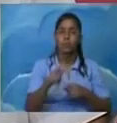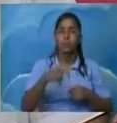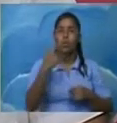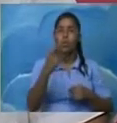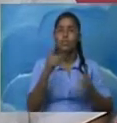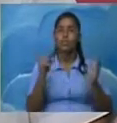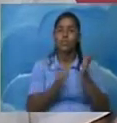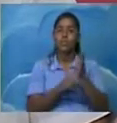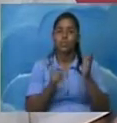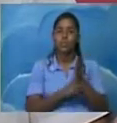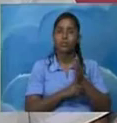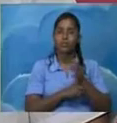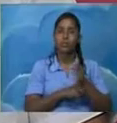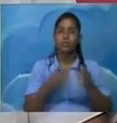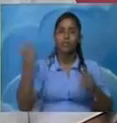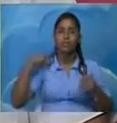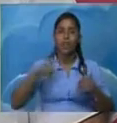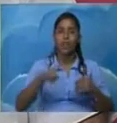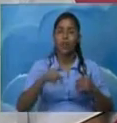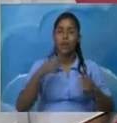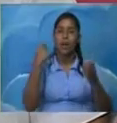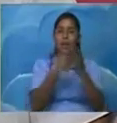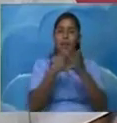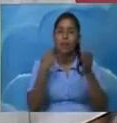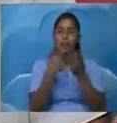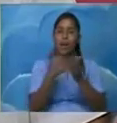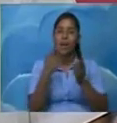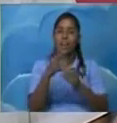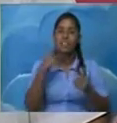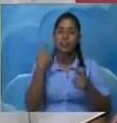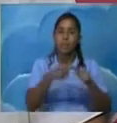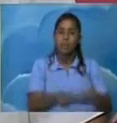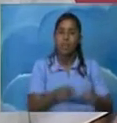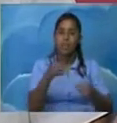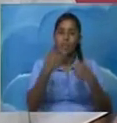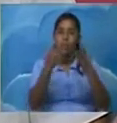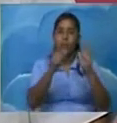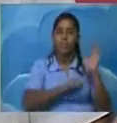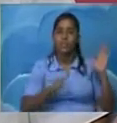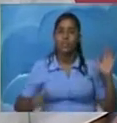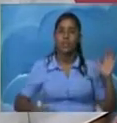debo? Tengo que pagar. Y si me queda es que doy para el Señor. Y la